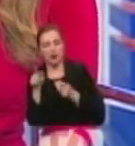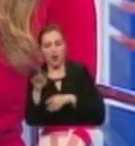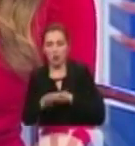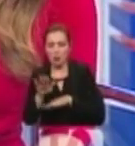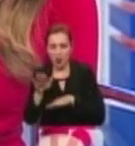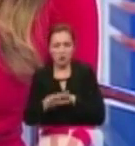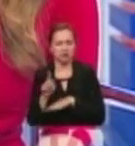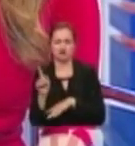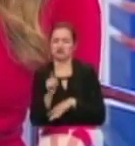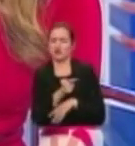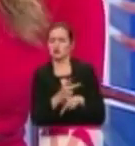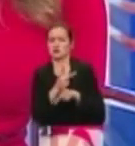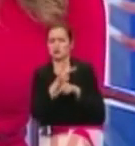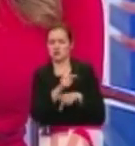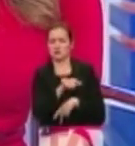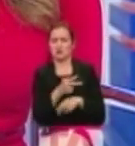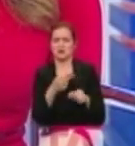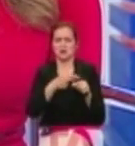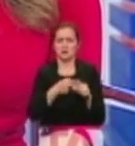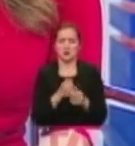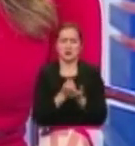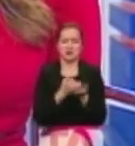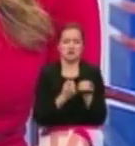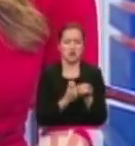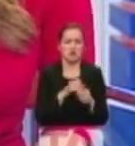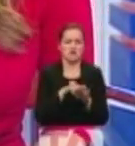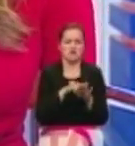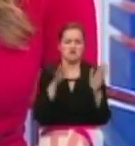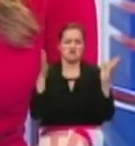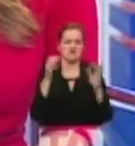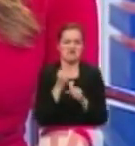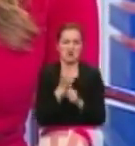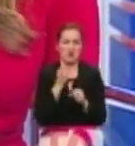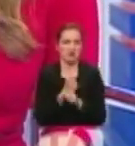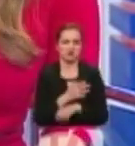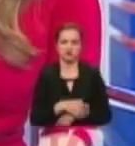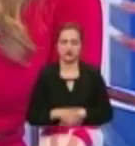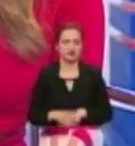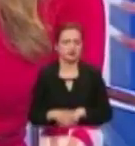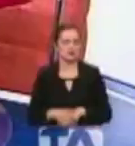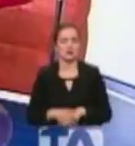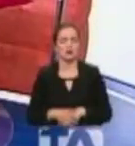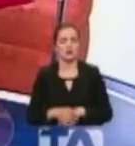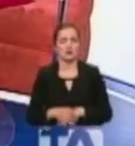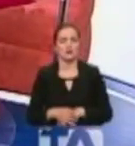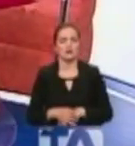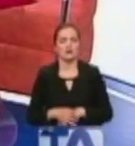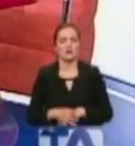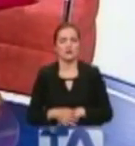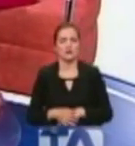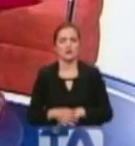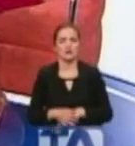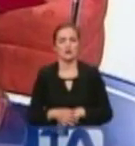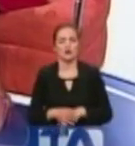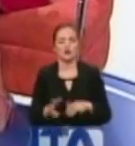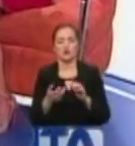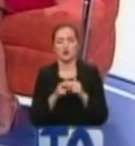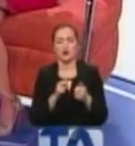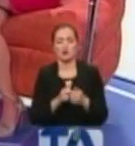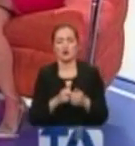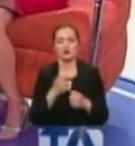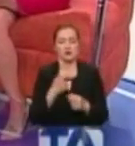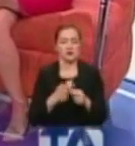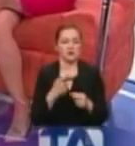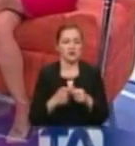Mauricio Rodas, sino también de la participación del Consejo, que no hizo su buen aporte, ¿no? Yo creo que esta vez también, frente a la crisis que vive la